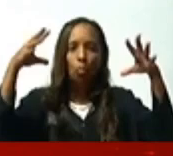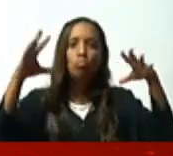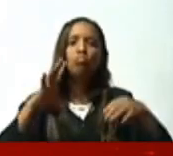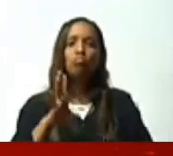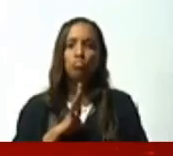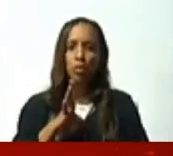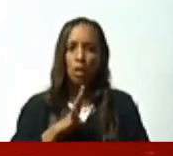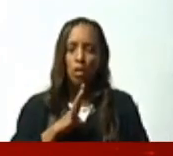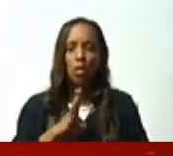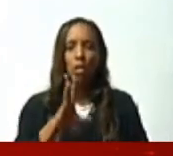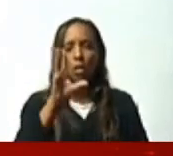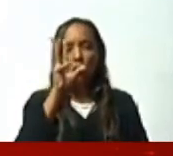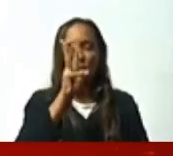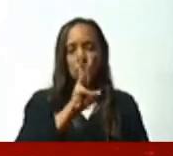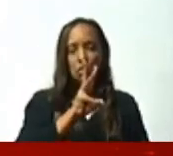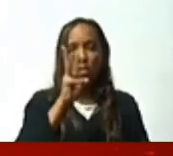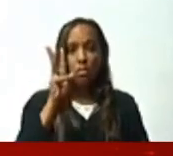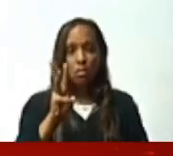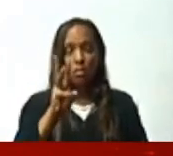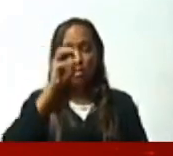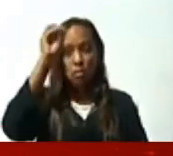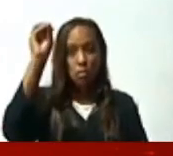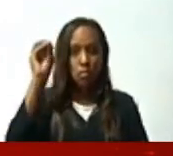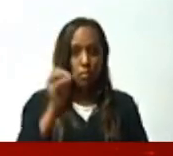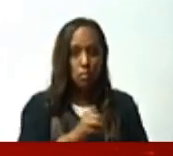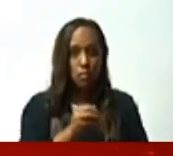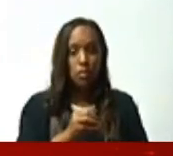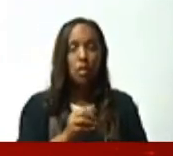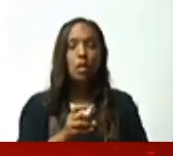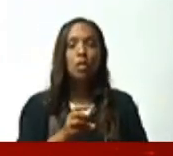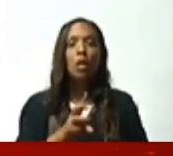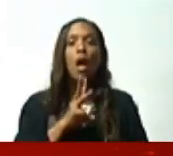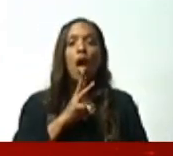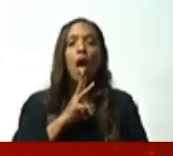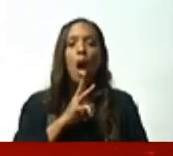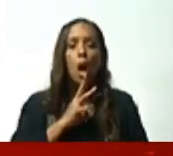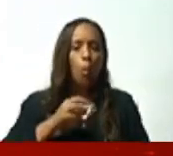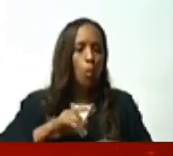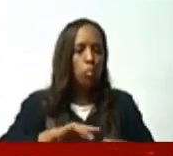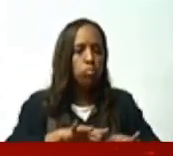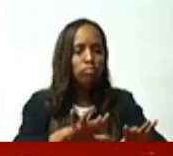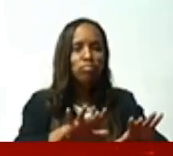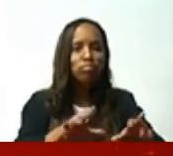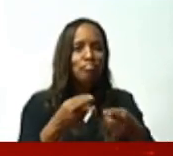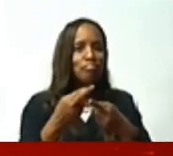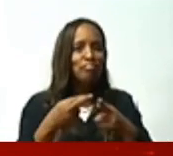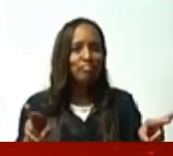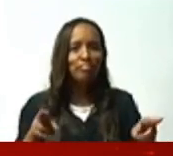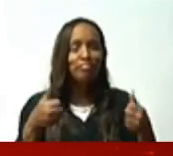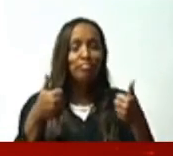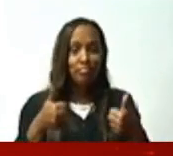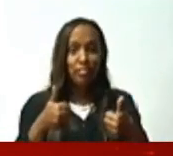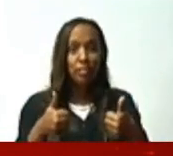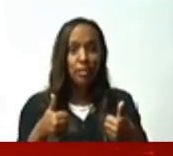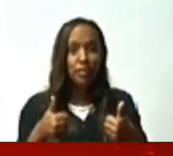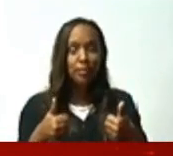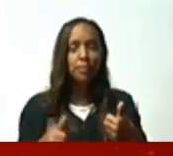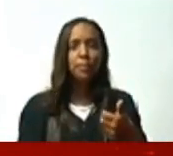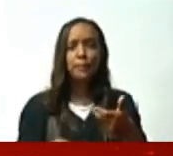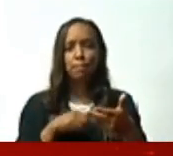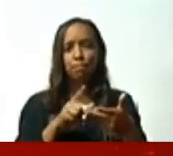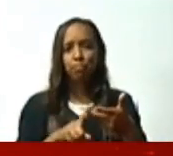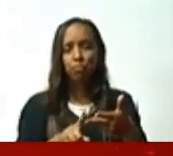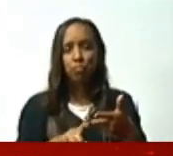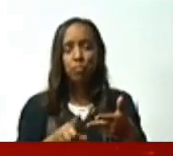66% de los acueductos ha sido rehabilitado, que el 100% de la línea de transmisión eléctrica ha